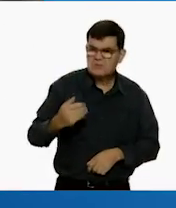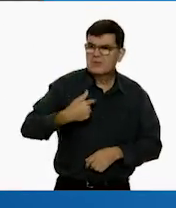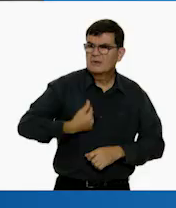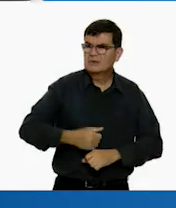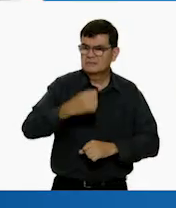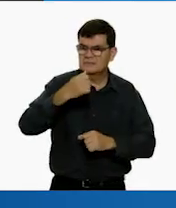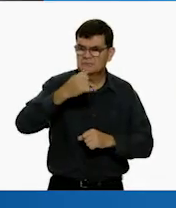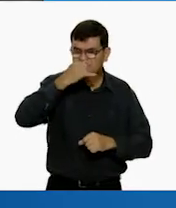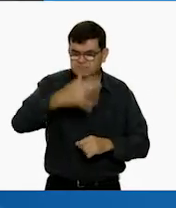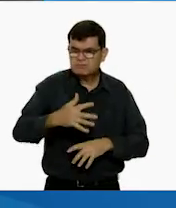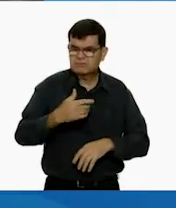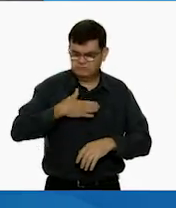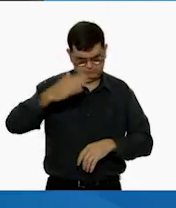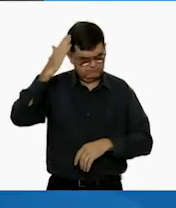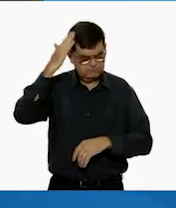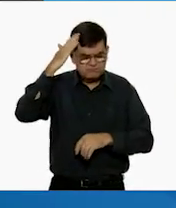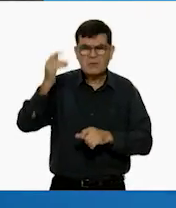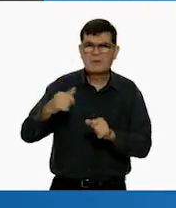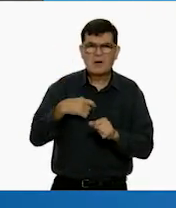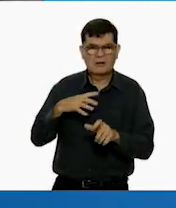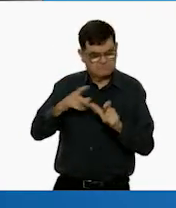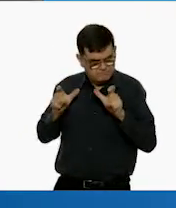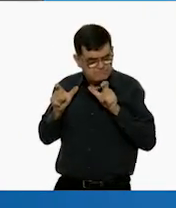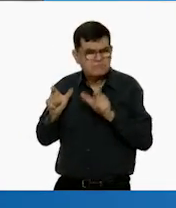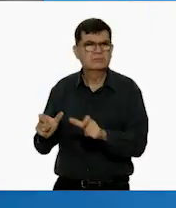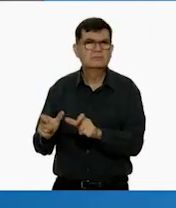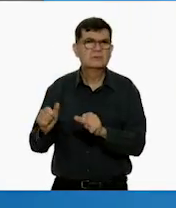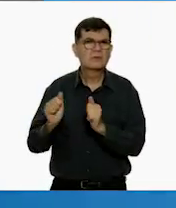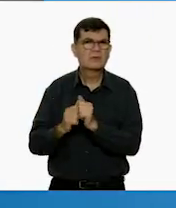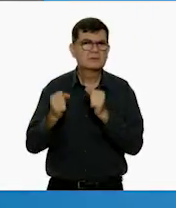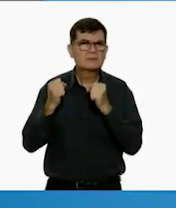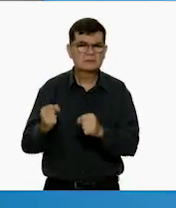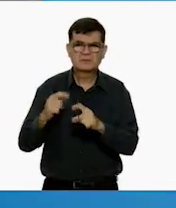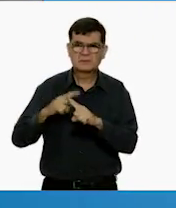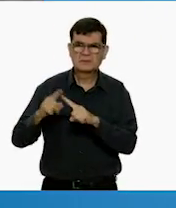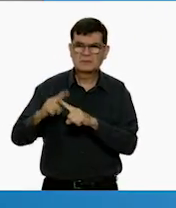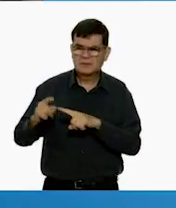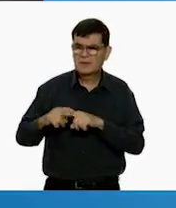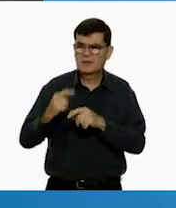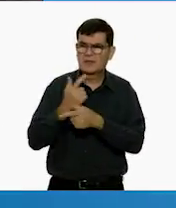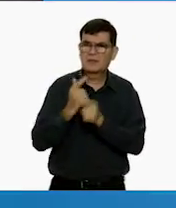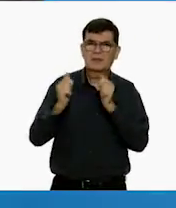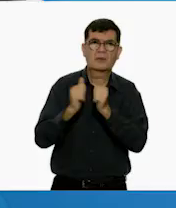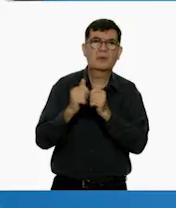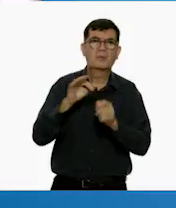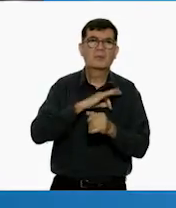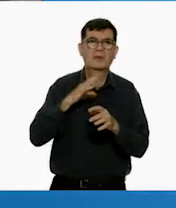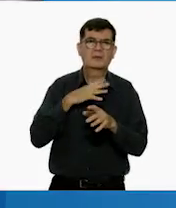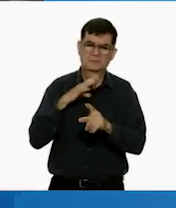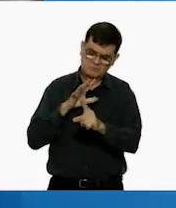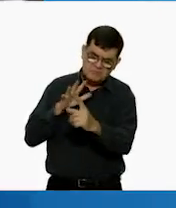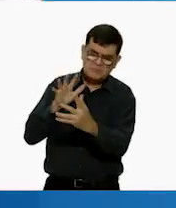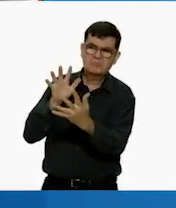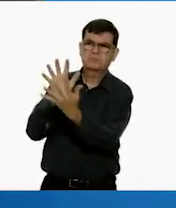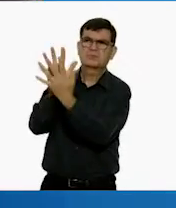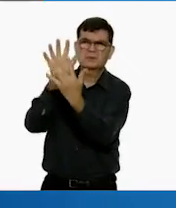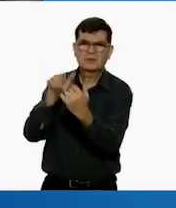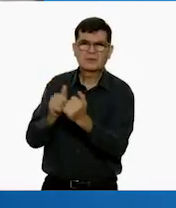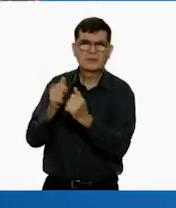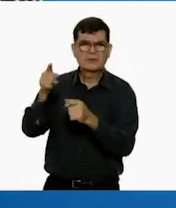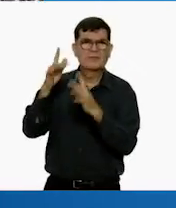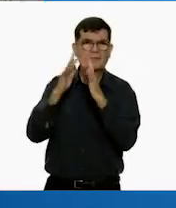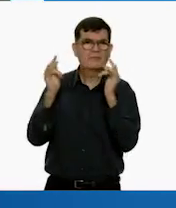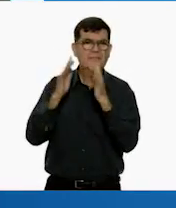y mantiene ese liderazgo y logra mantener a todas las facciones liberales juntas para poder enfrentar a los